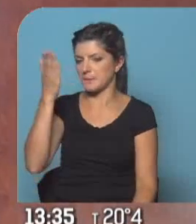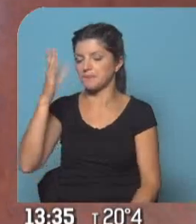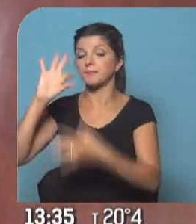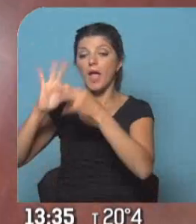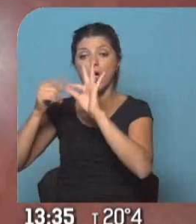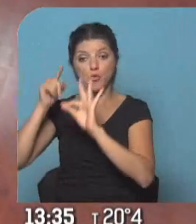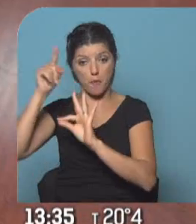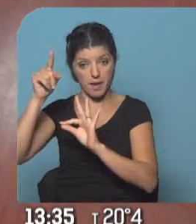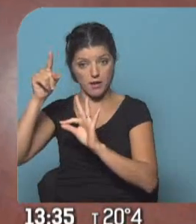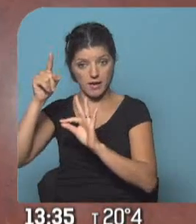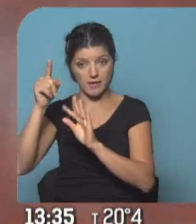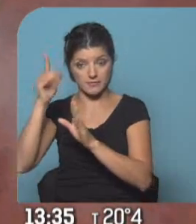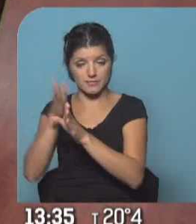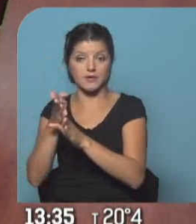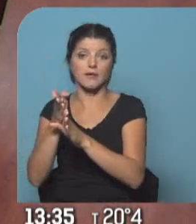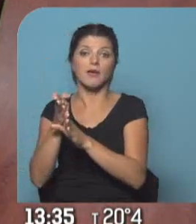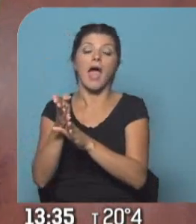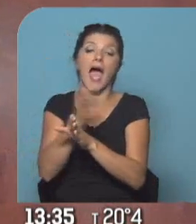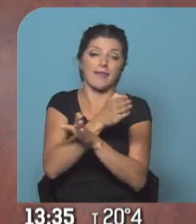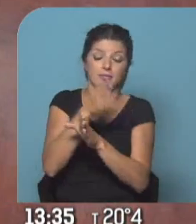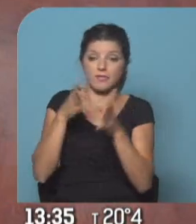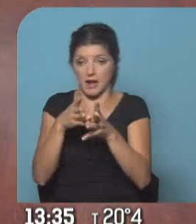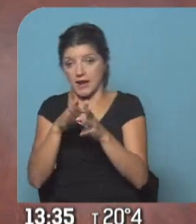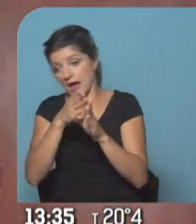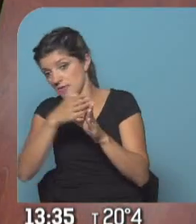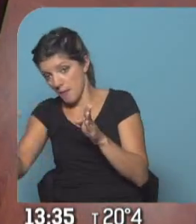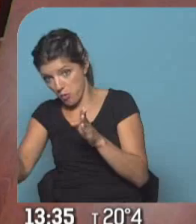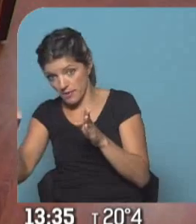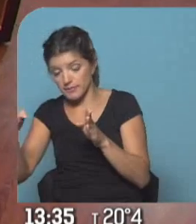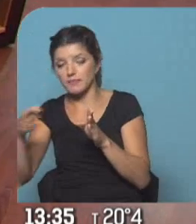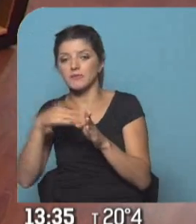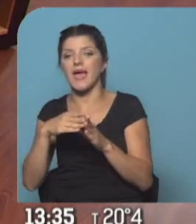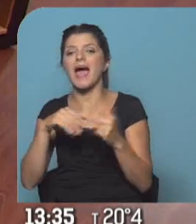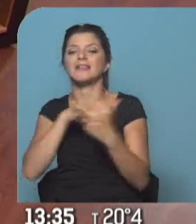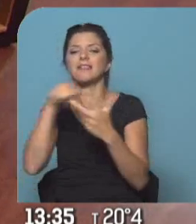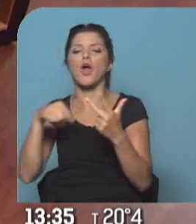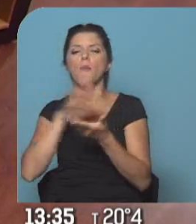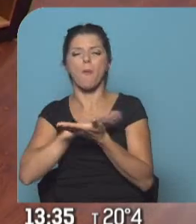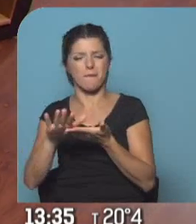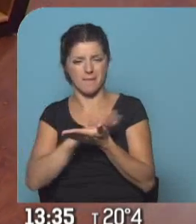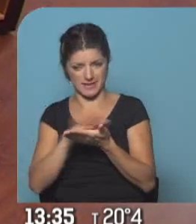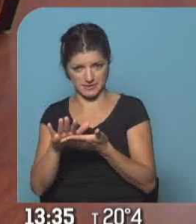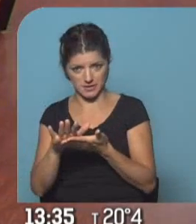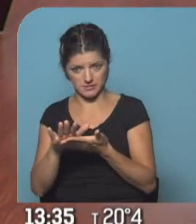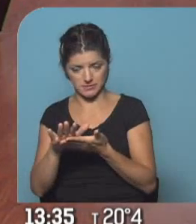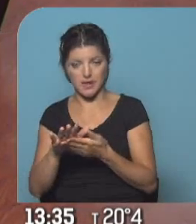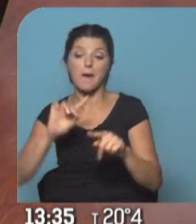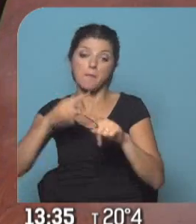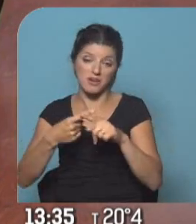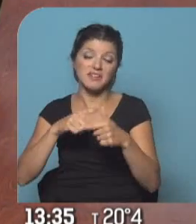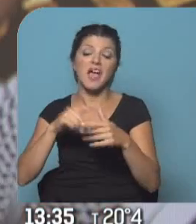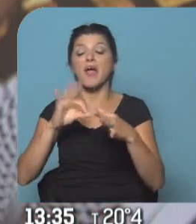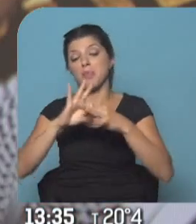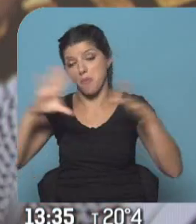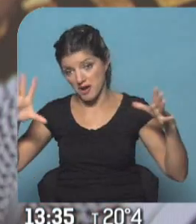Europa occidental de la posguerra y la Europa post caída del muro de Berlín se construyó sobre tres pilares, digamos. Desde el punto de vista político, la democracia parlamentaria;